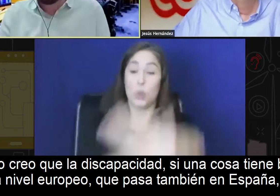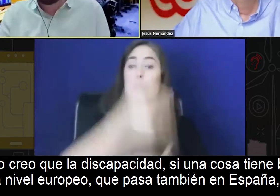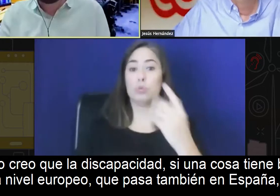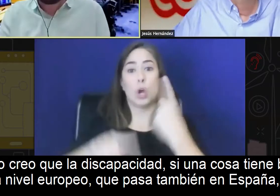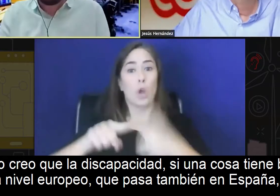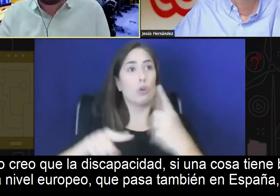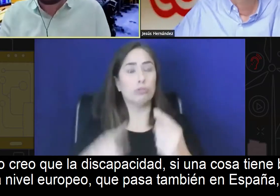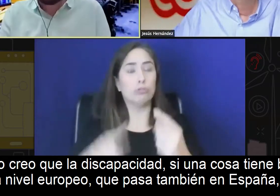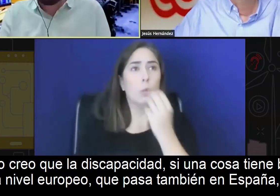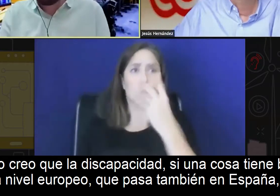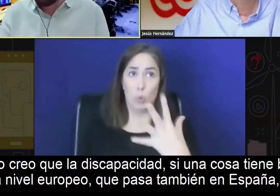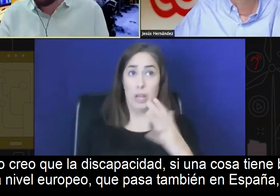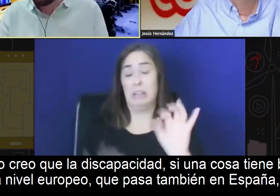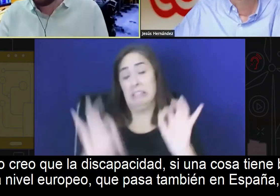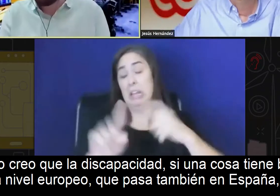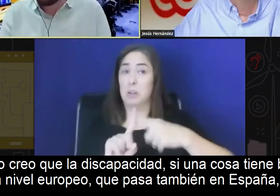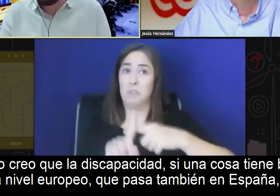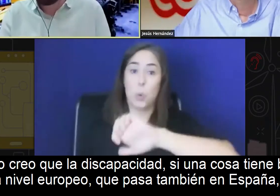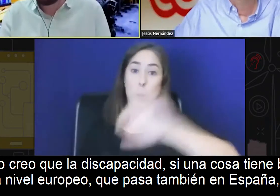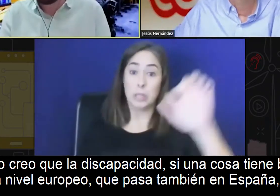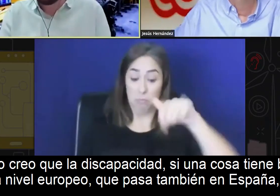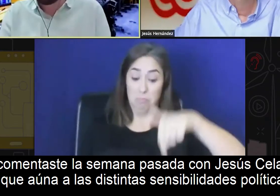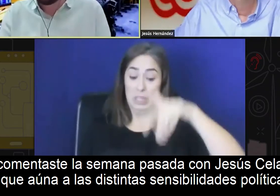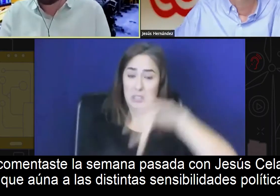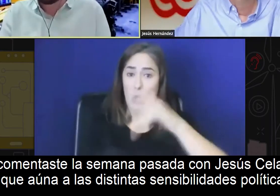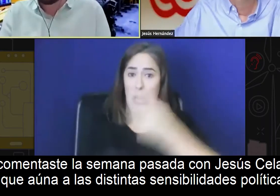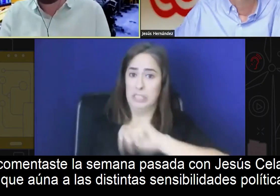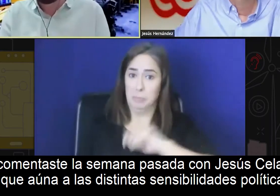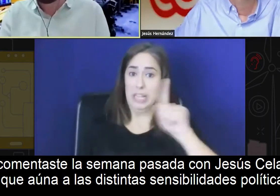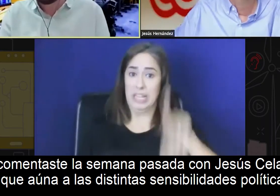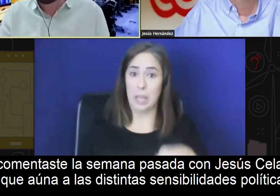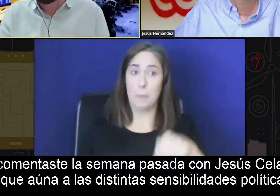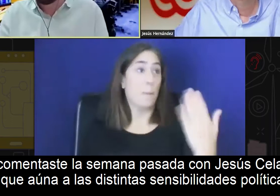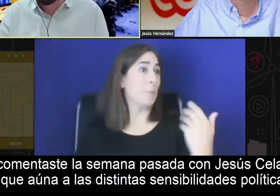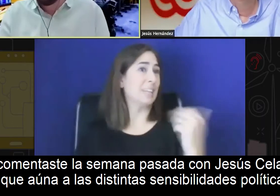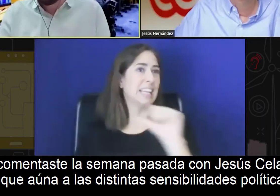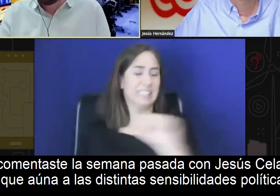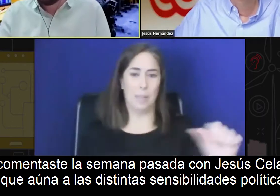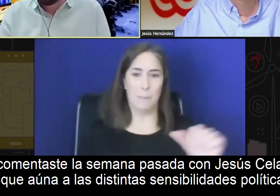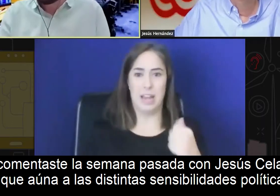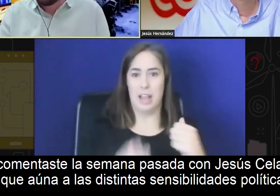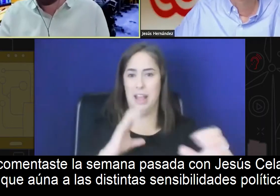nivel europeo, que pasa también en España, y lo comentasteis la semana pasada con Jesús Celada, es que